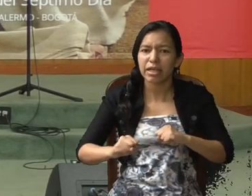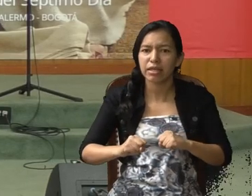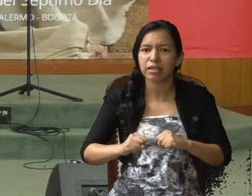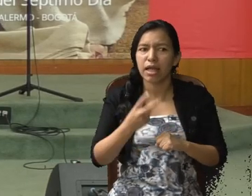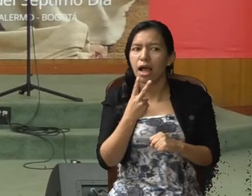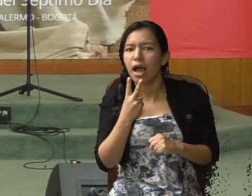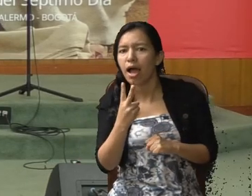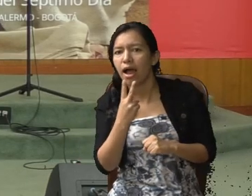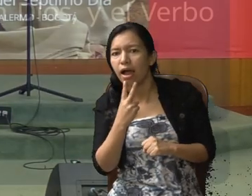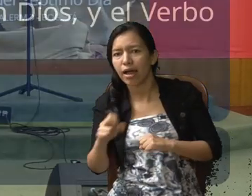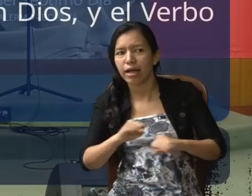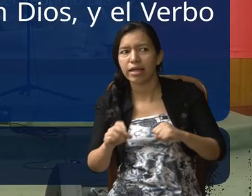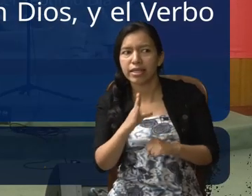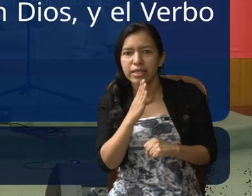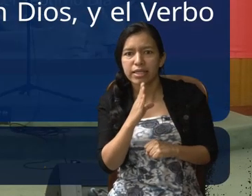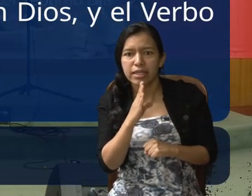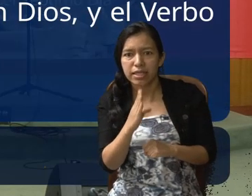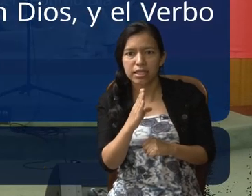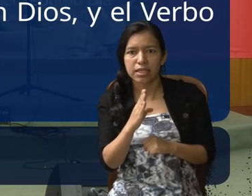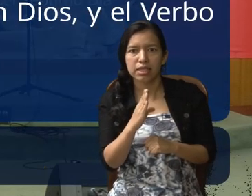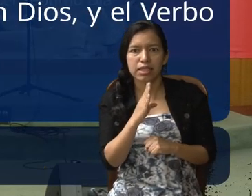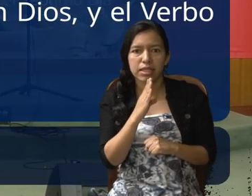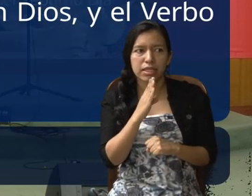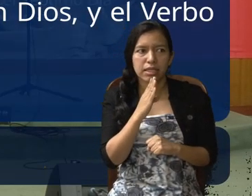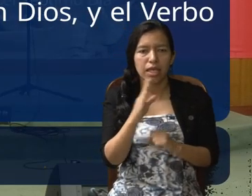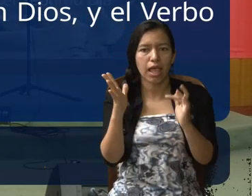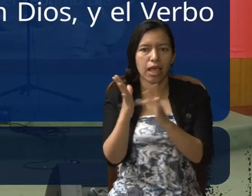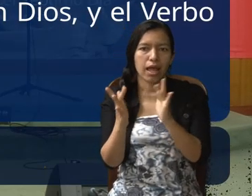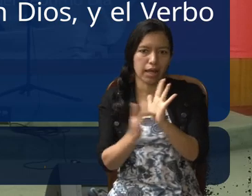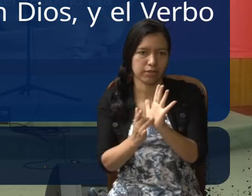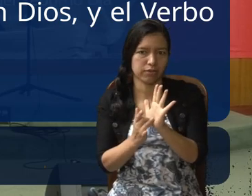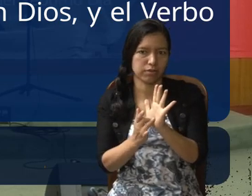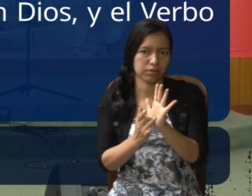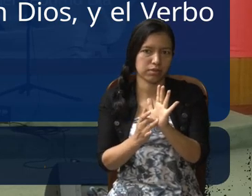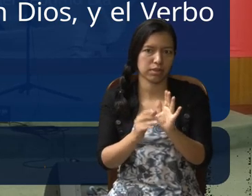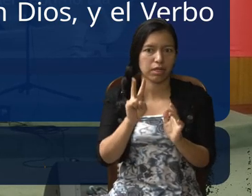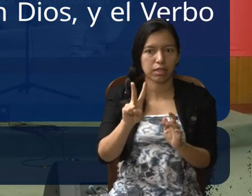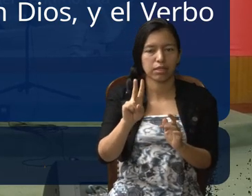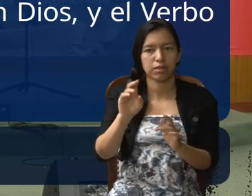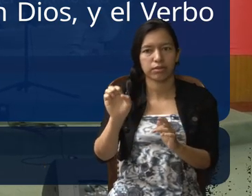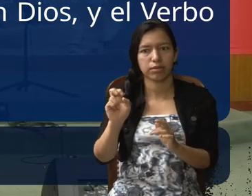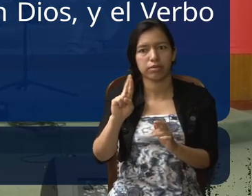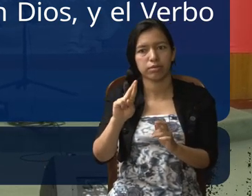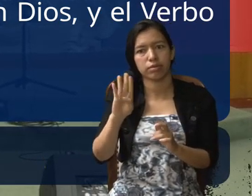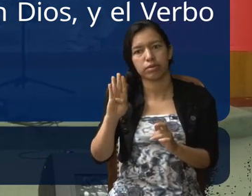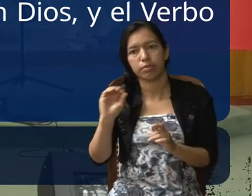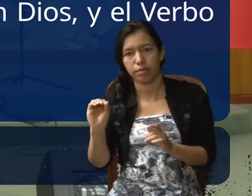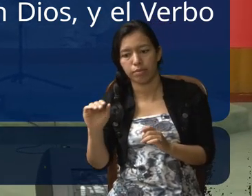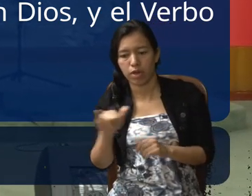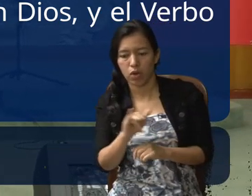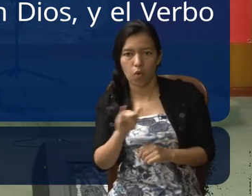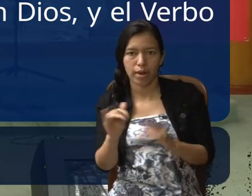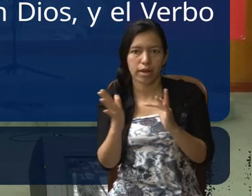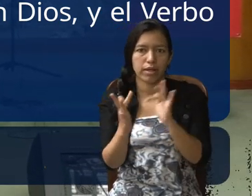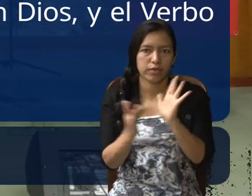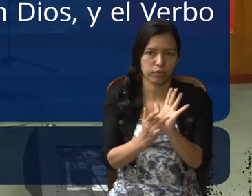me voy a detener completamente en los detalles, ni en los originales, ni nada más, sino voy a pasar rápidamente. ¿Pero el verbo es